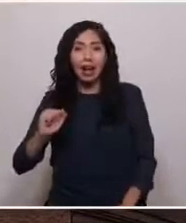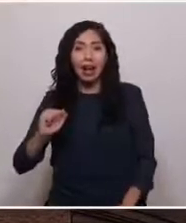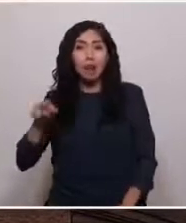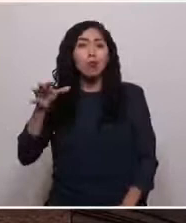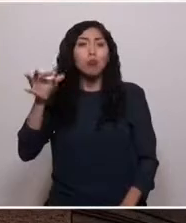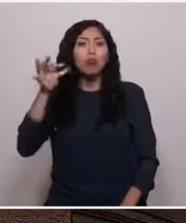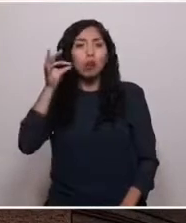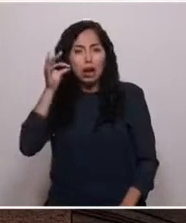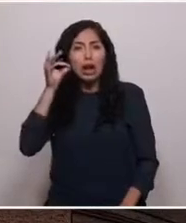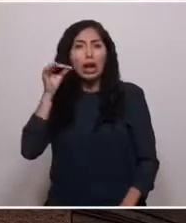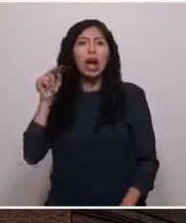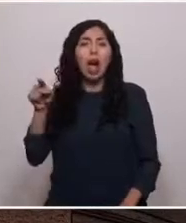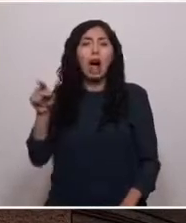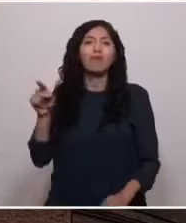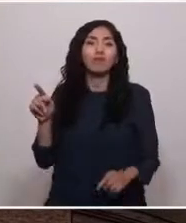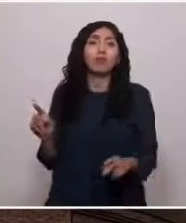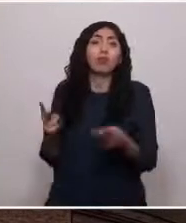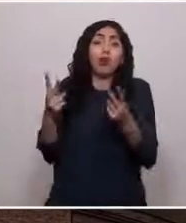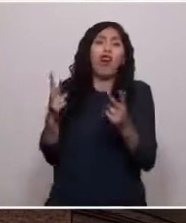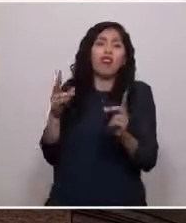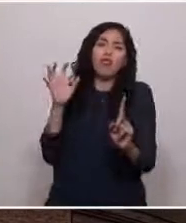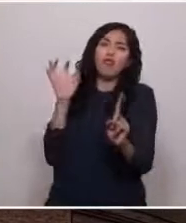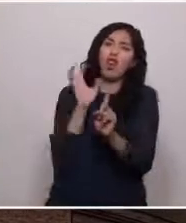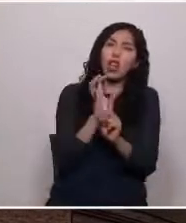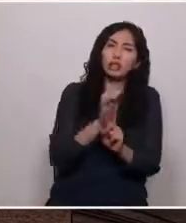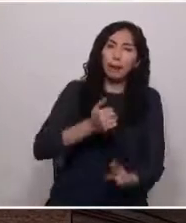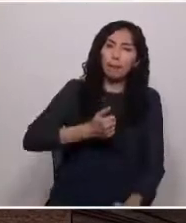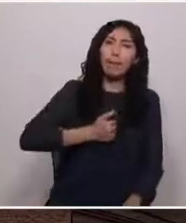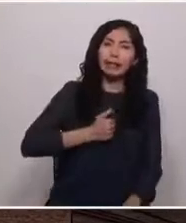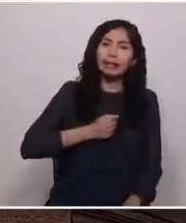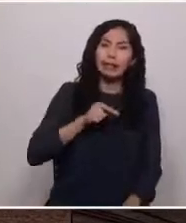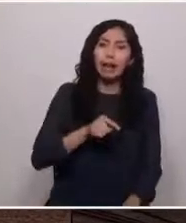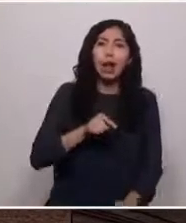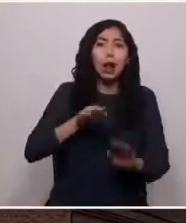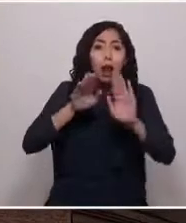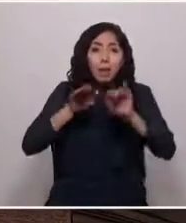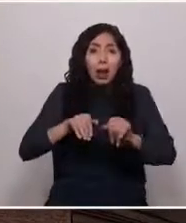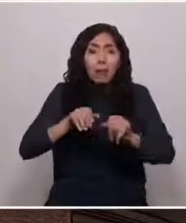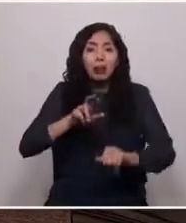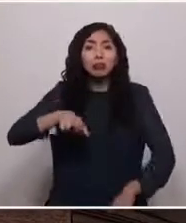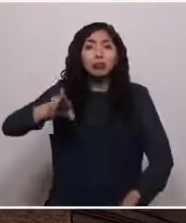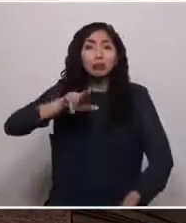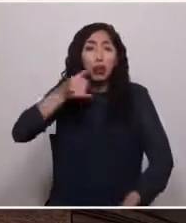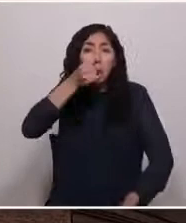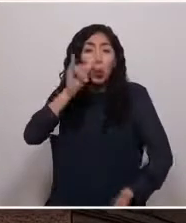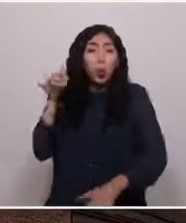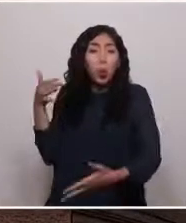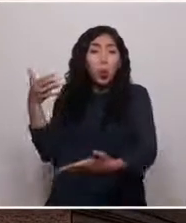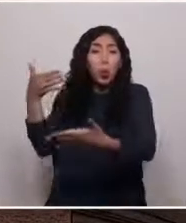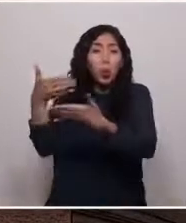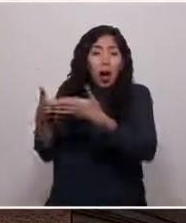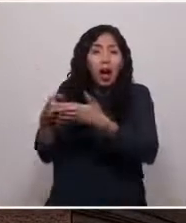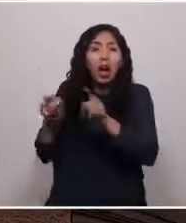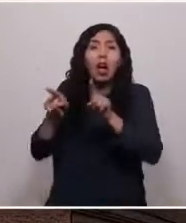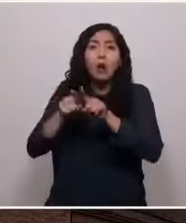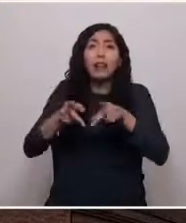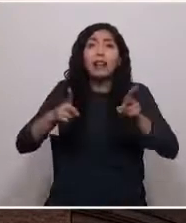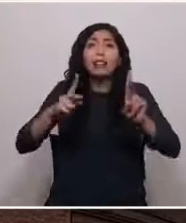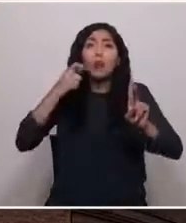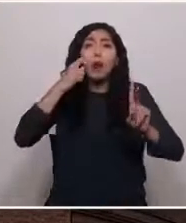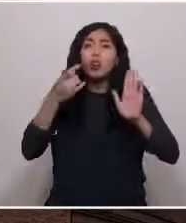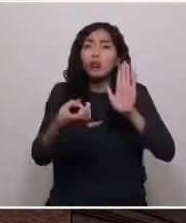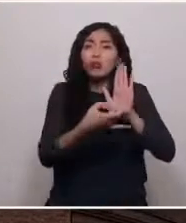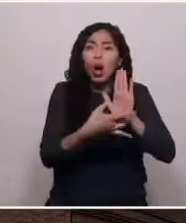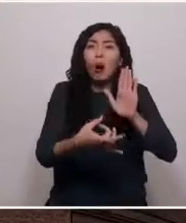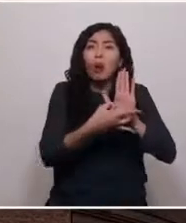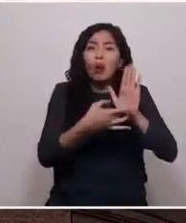sobreviviente de la violencia machista la misma que se ha ejercido por tanto como una de las violaciones a los derechos humanos más